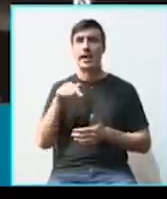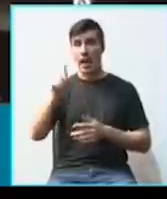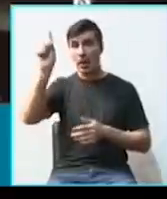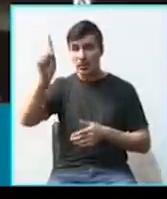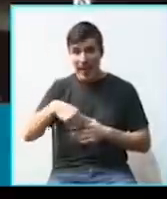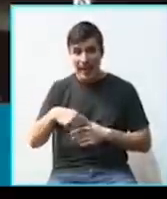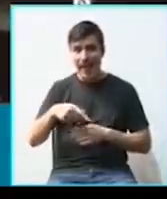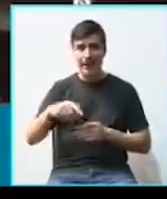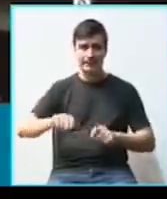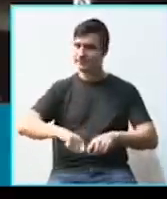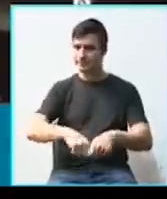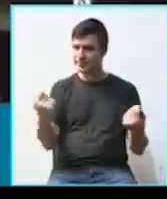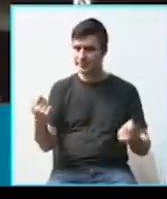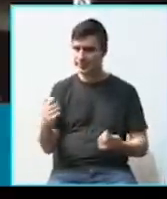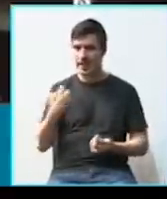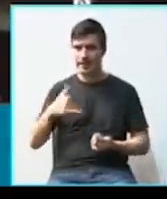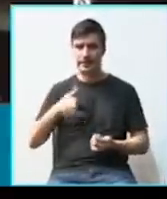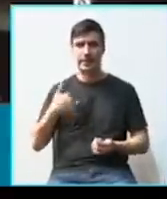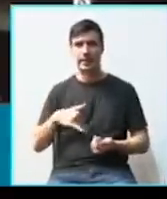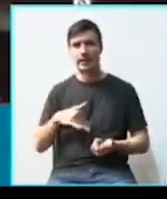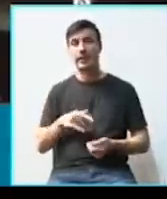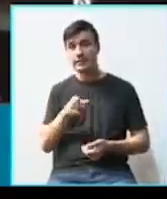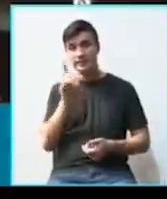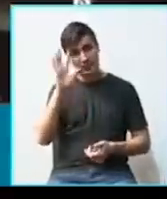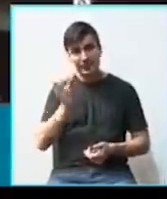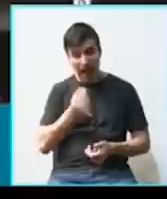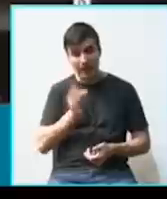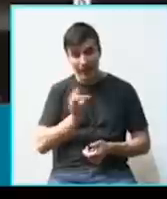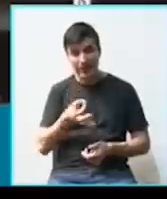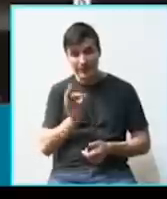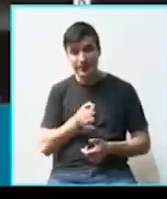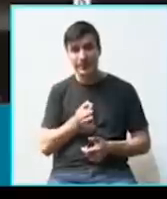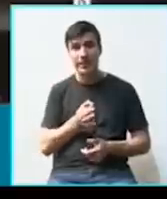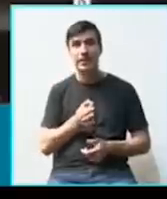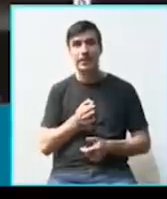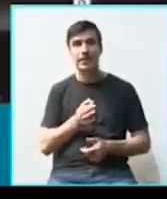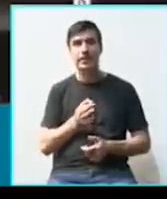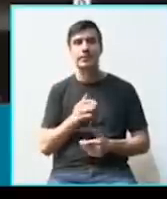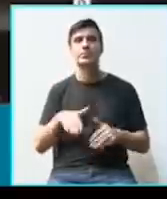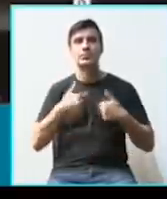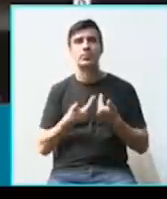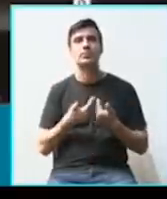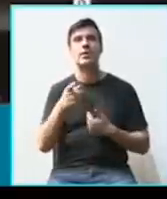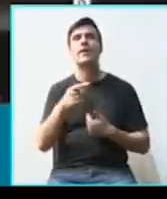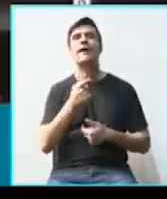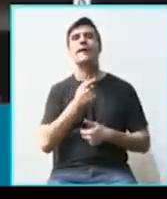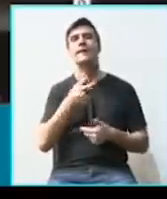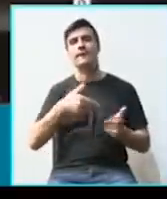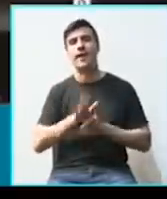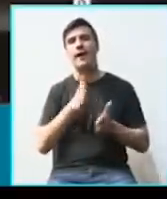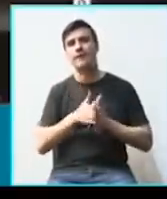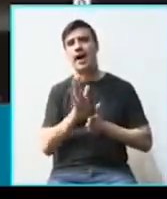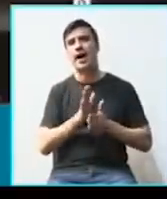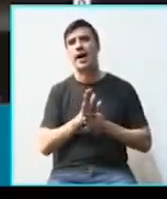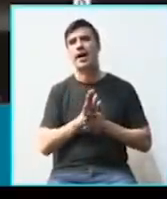corto plazo, y como saben eso, como son conscientes de eso, dicen, curémonos en salud, que